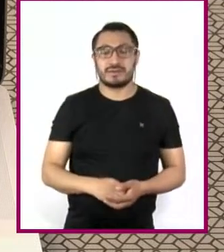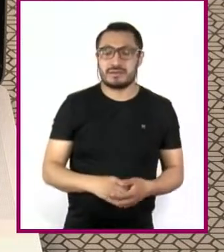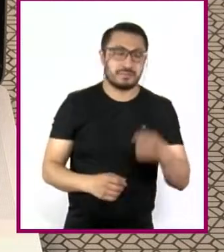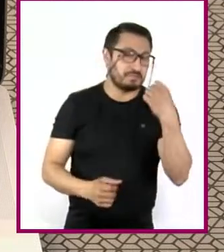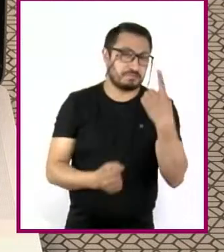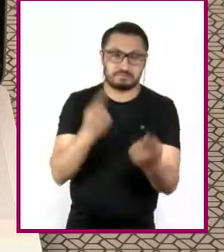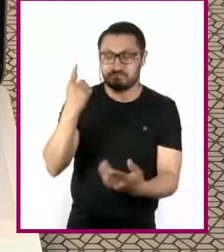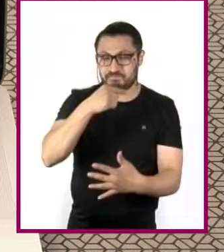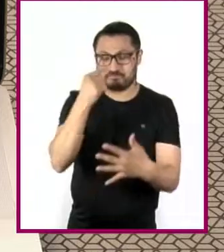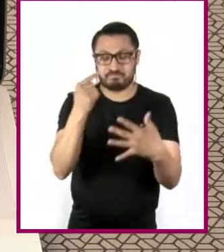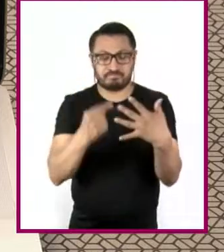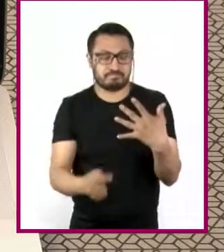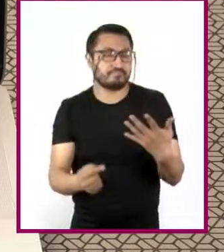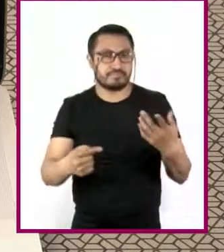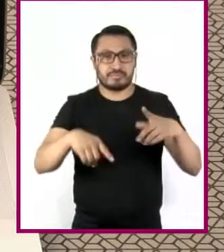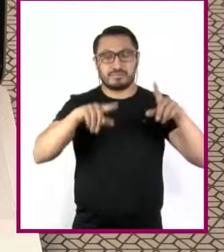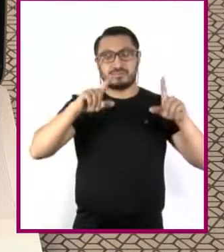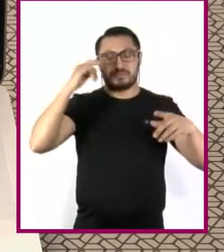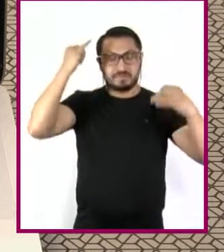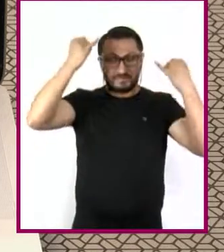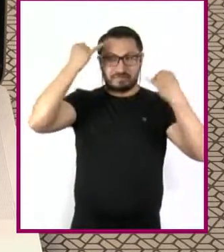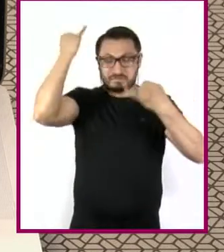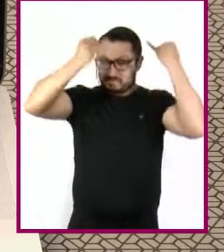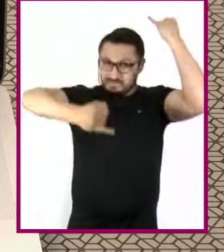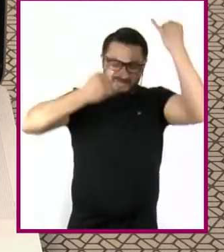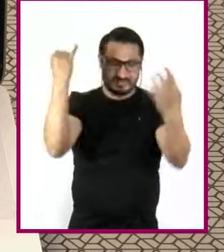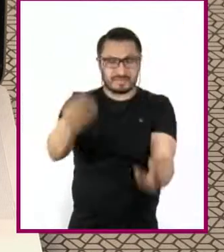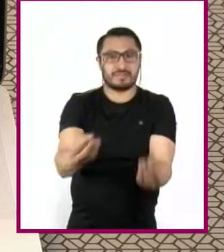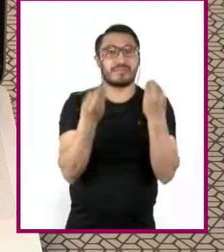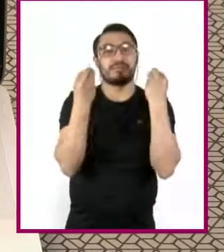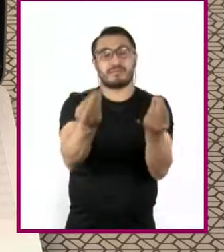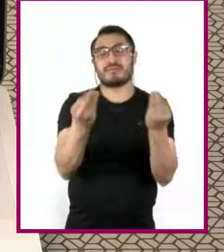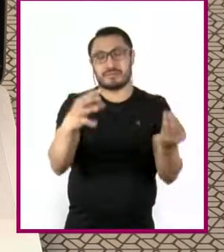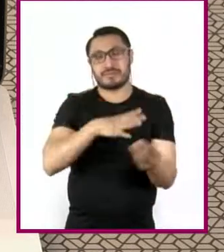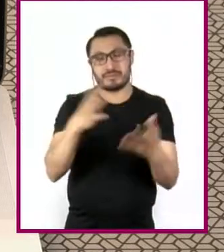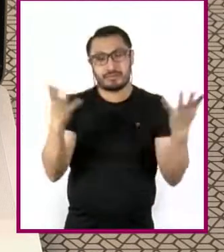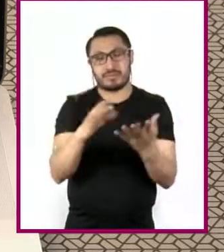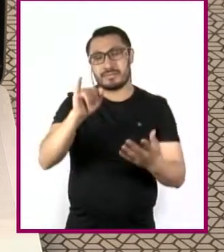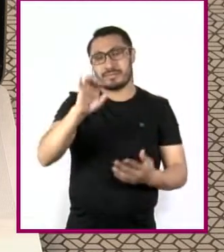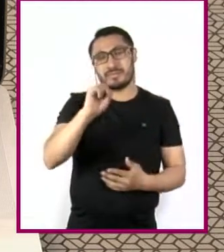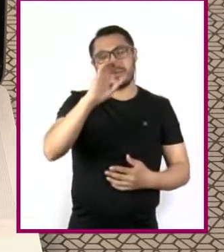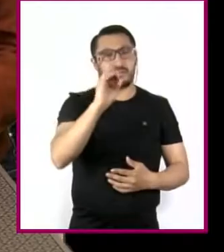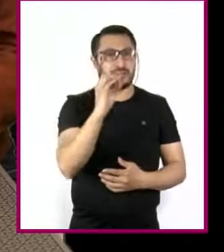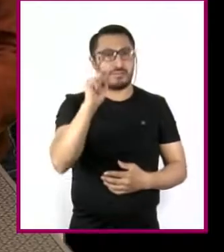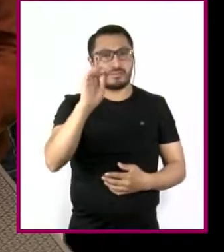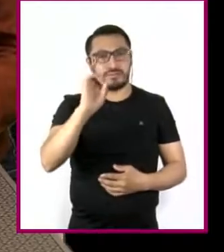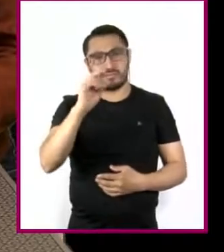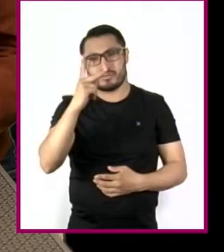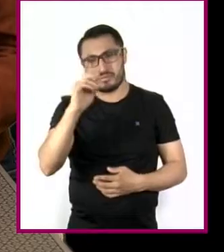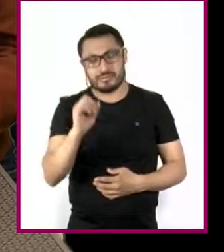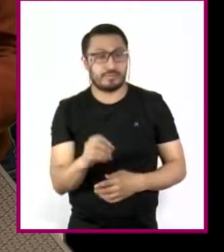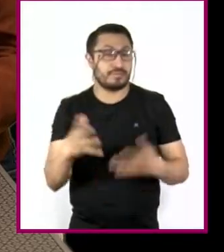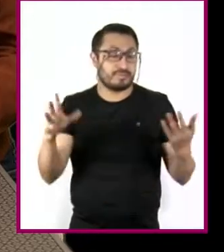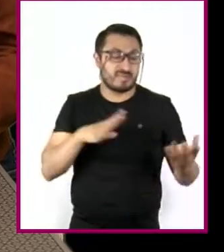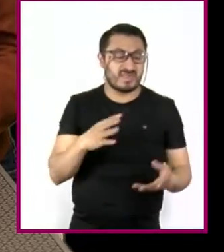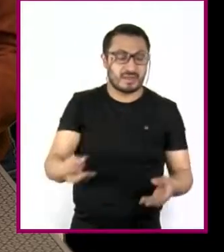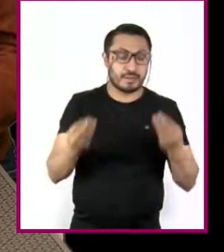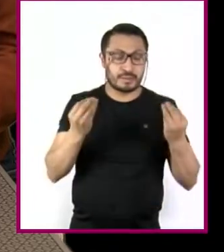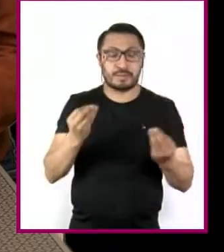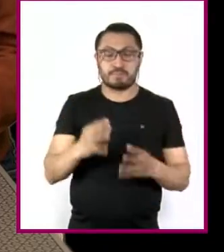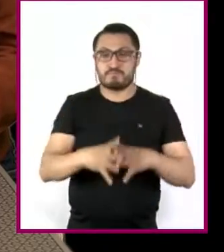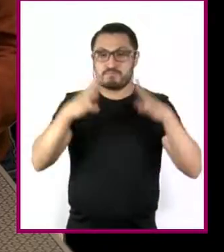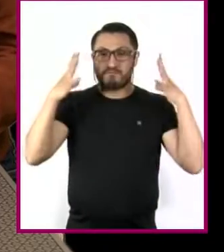mencionar algunos, o sea, imagínense la gran cantidad de posibilidades que hay de formarse un isótopo cosmogénico. Entonces, hay una gran